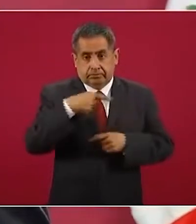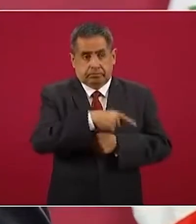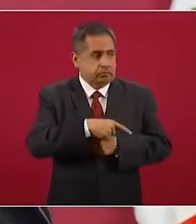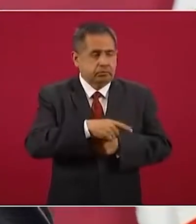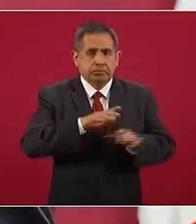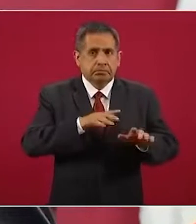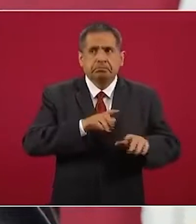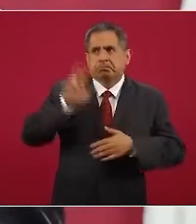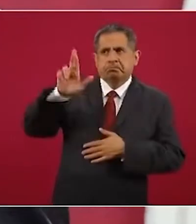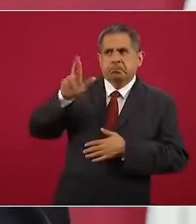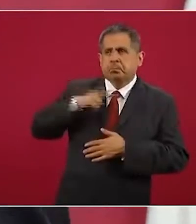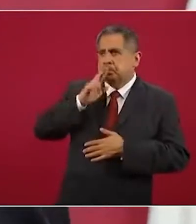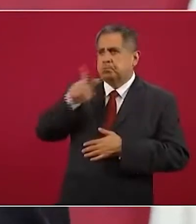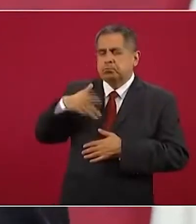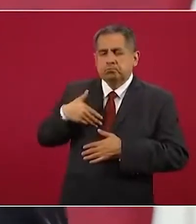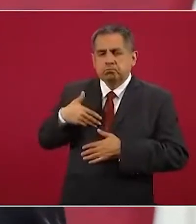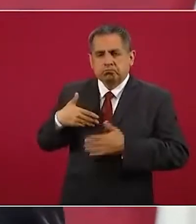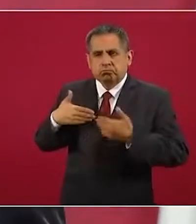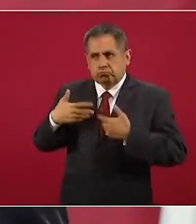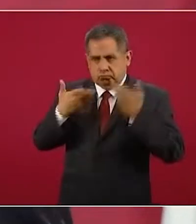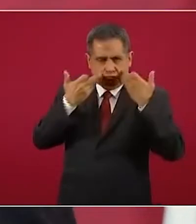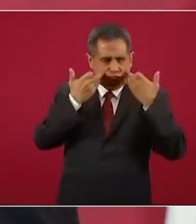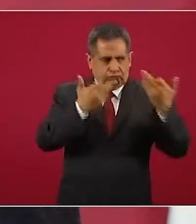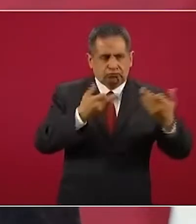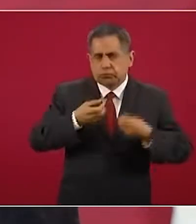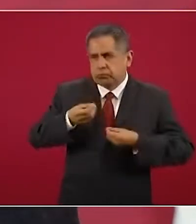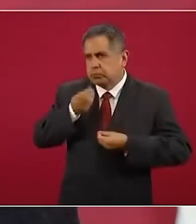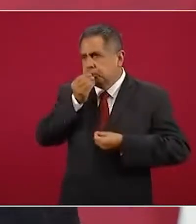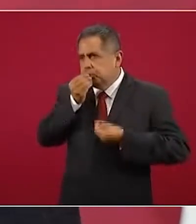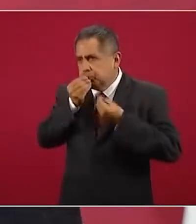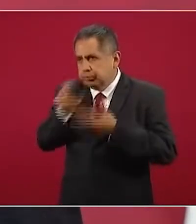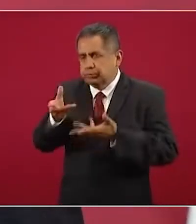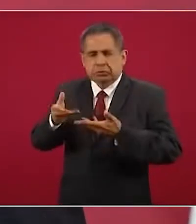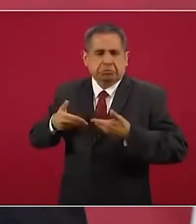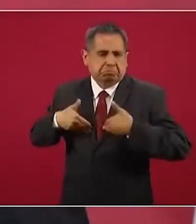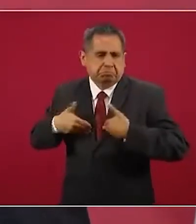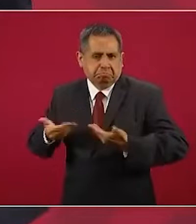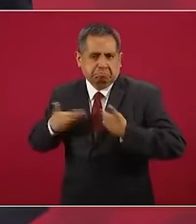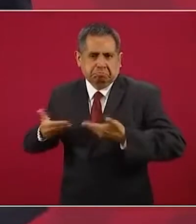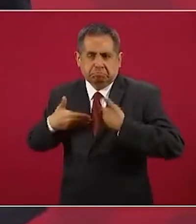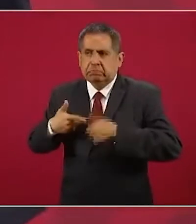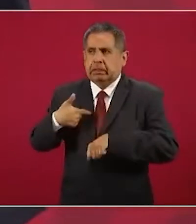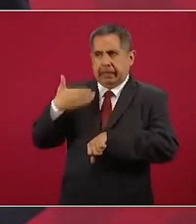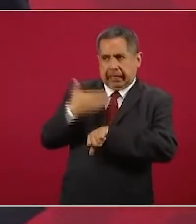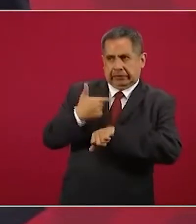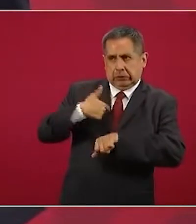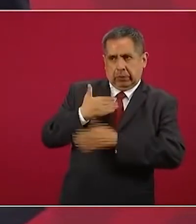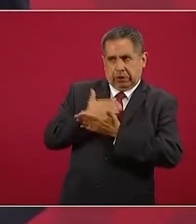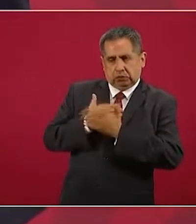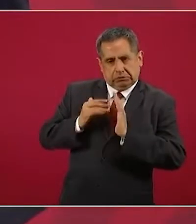este procedimiento de testigo, si bien debe de